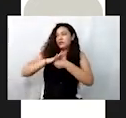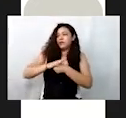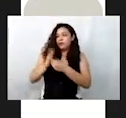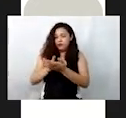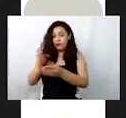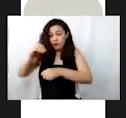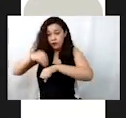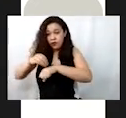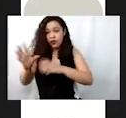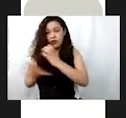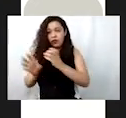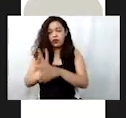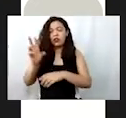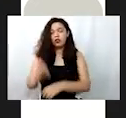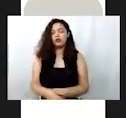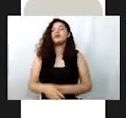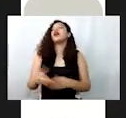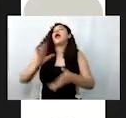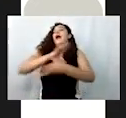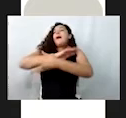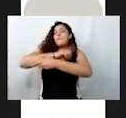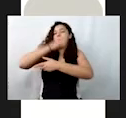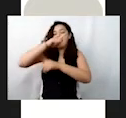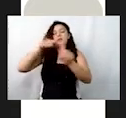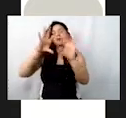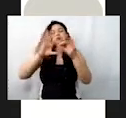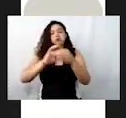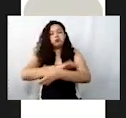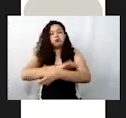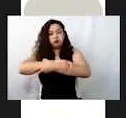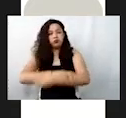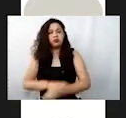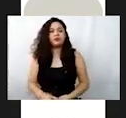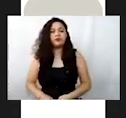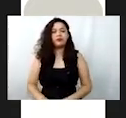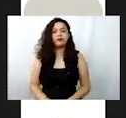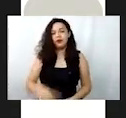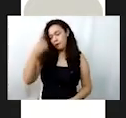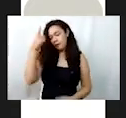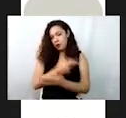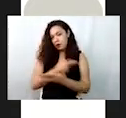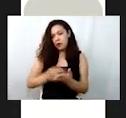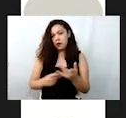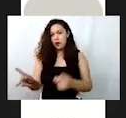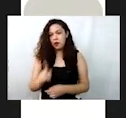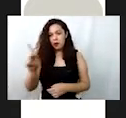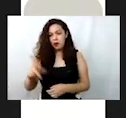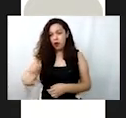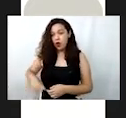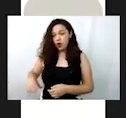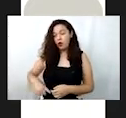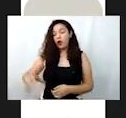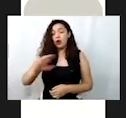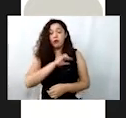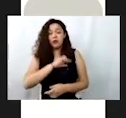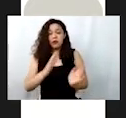Alianzas para lograr objetivos. Iberdrola está adherida y participa en programas públicos y privados, proyectos